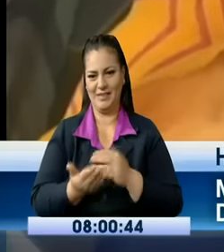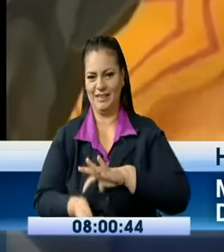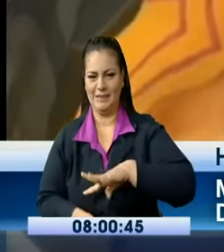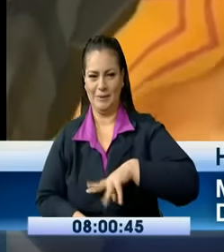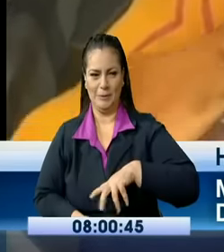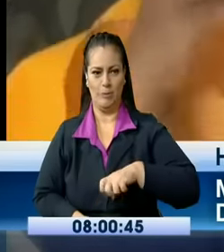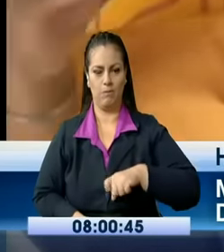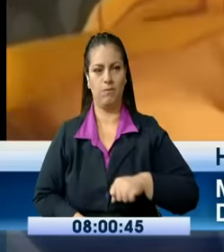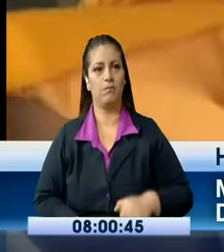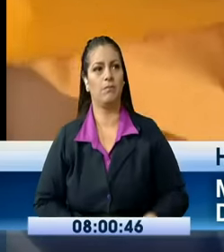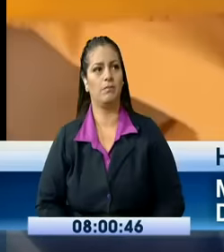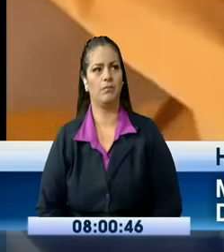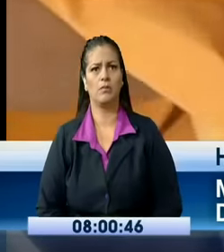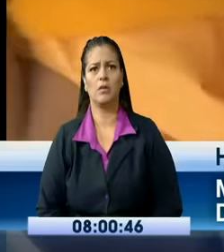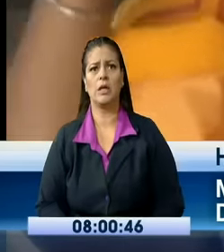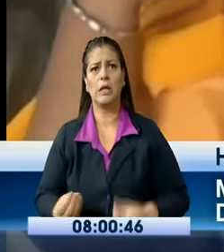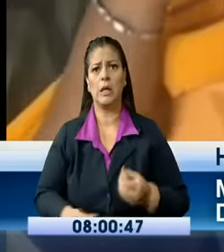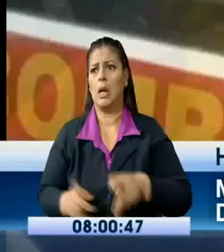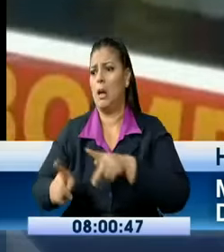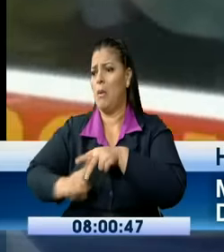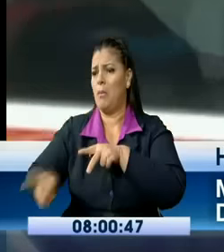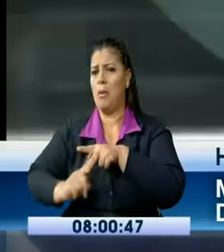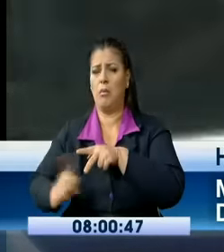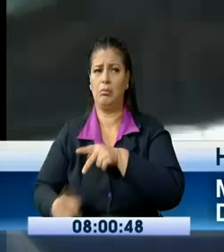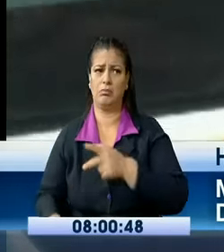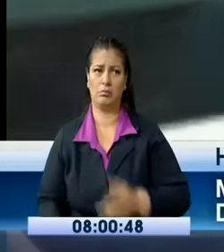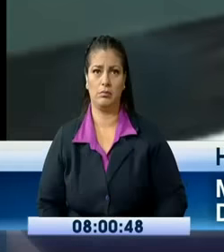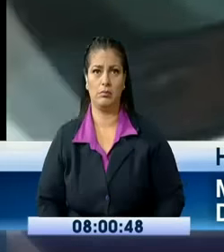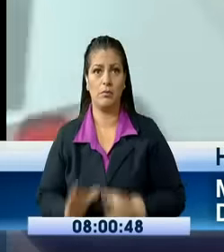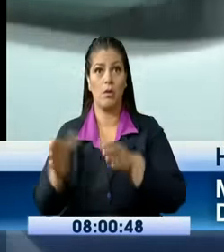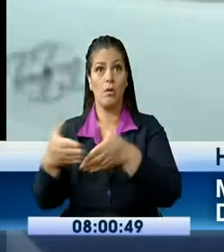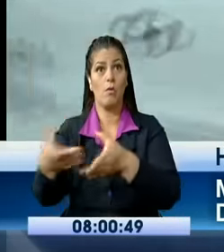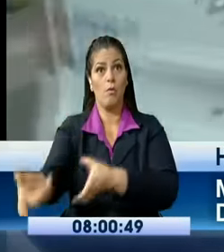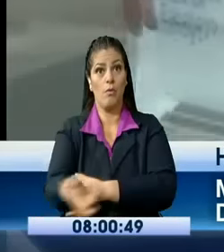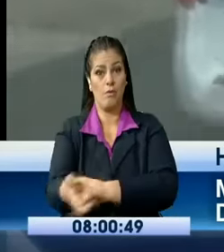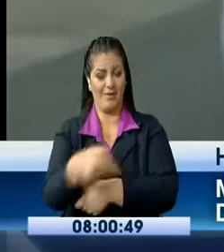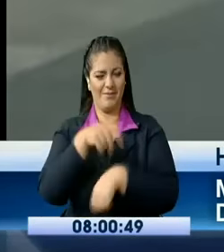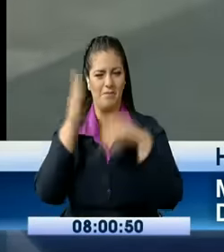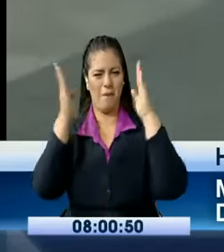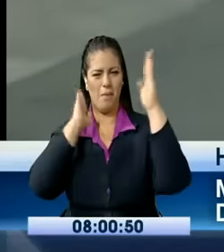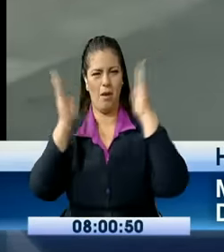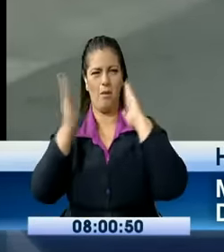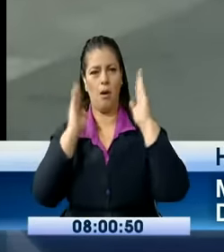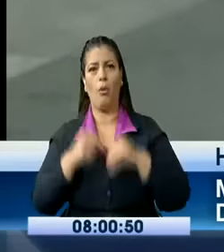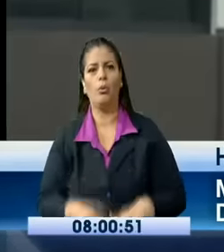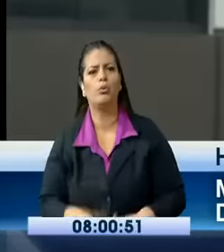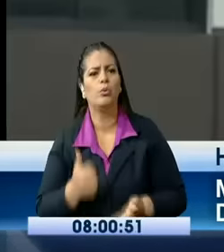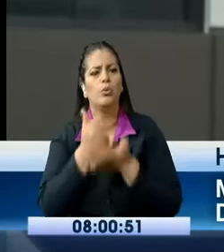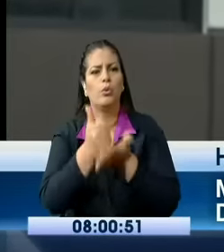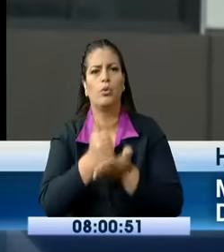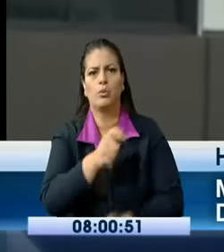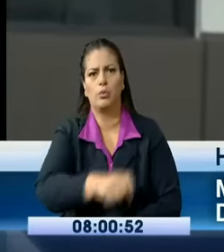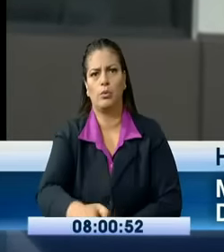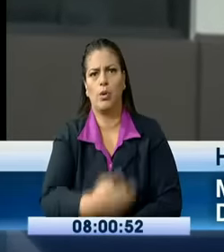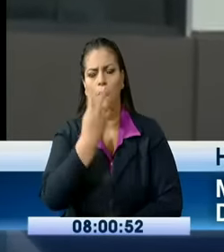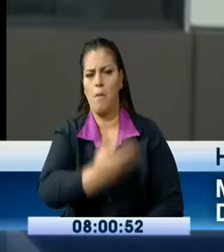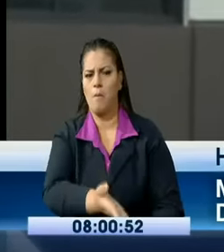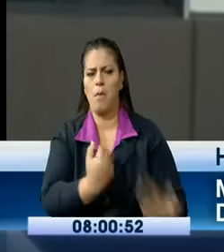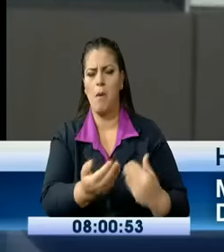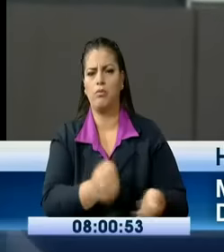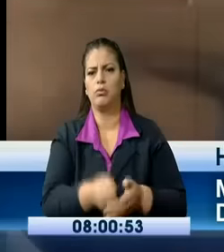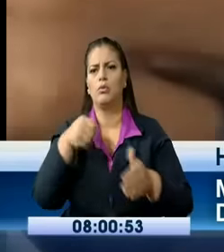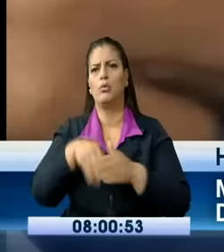pues. Todos corrimos para allá. El cuerpo de bomberos de Babahoyo trasladó 4 personas hasta el hospital Martín y Casa por el